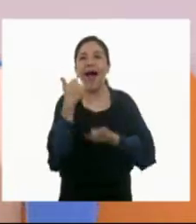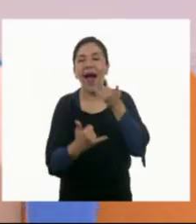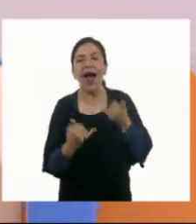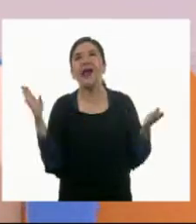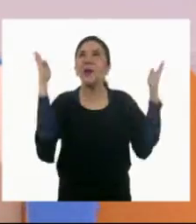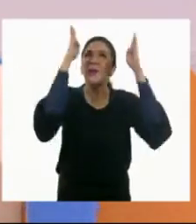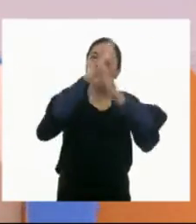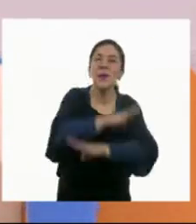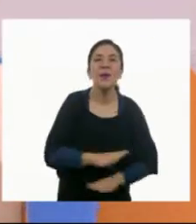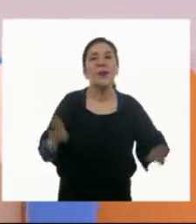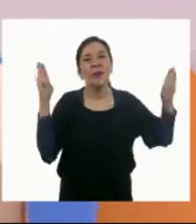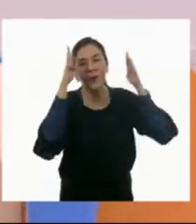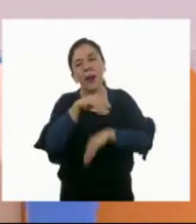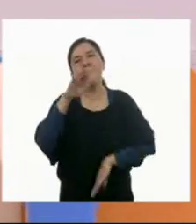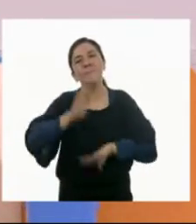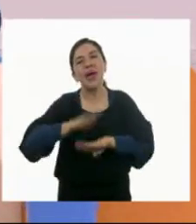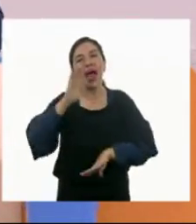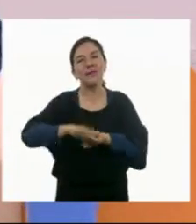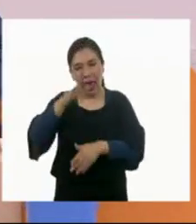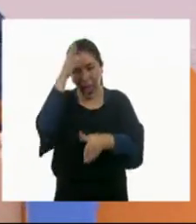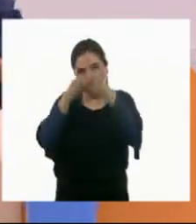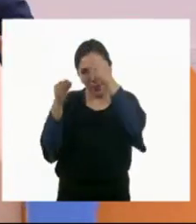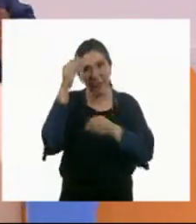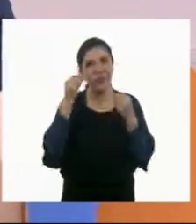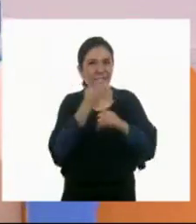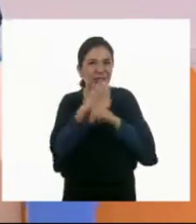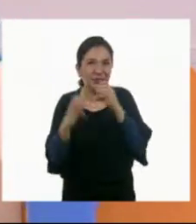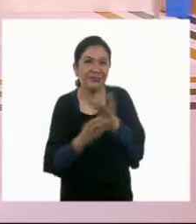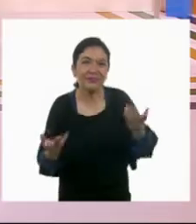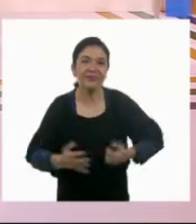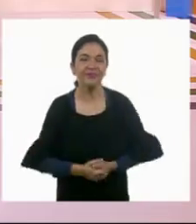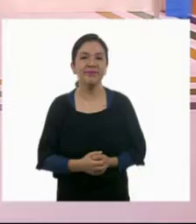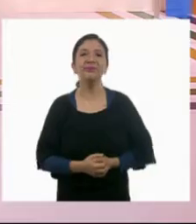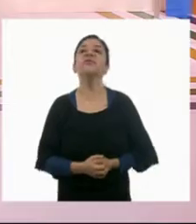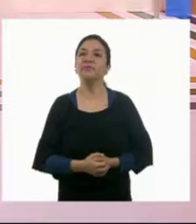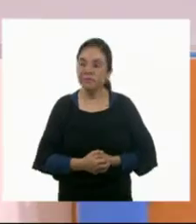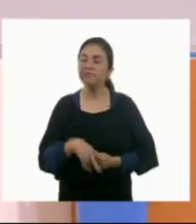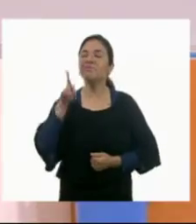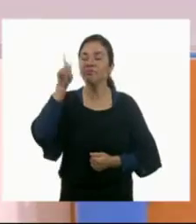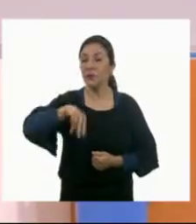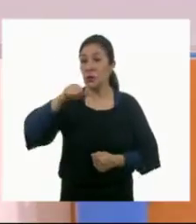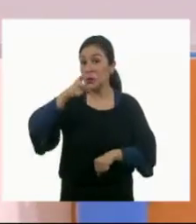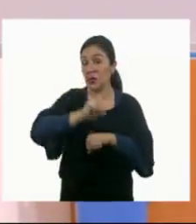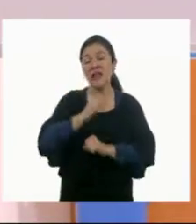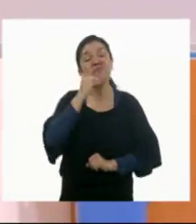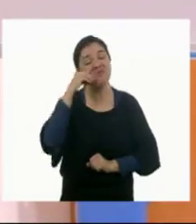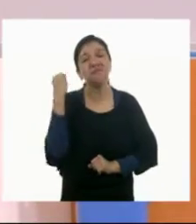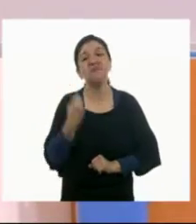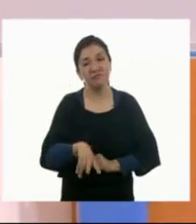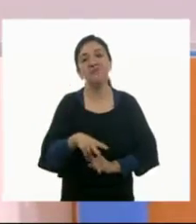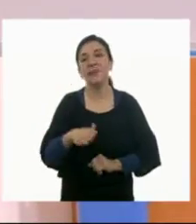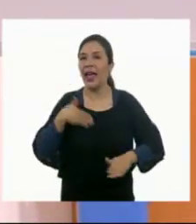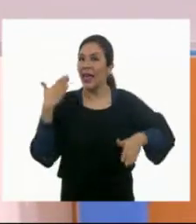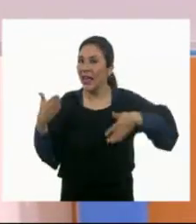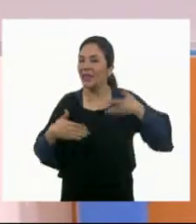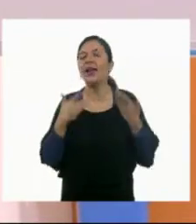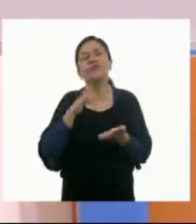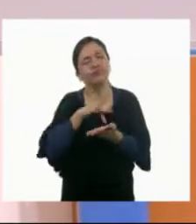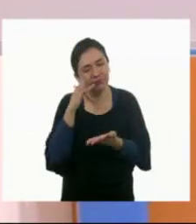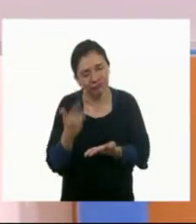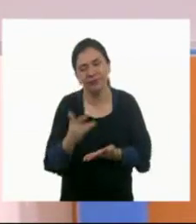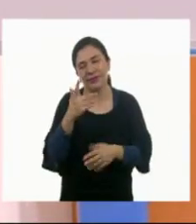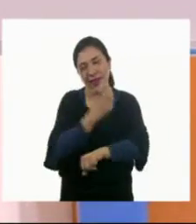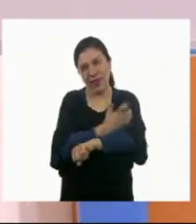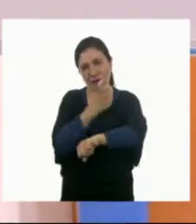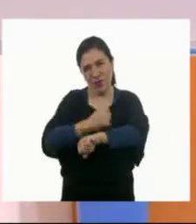y divertirnos y aprender muchísimo. Encantadora la clase, Paco, como siempre, muy divertida. Muchas gracias